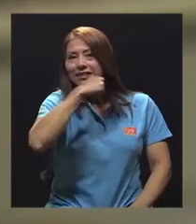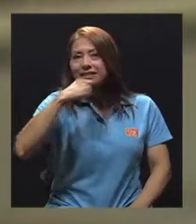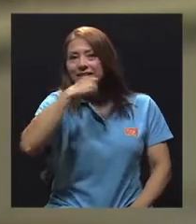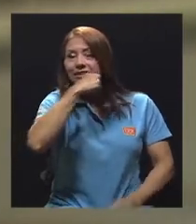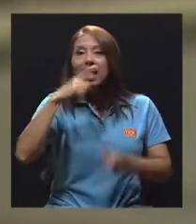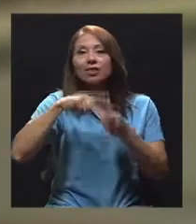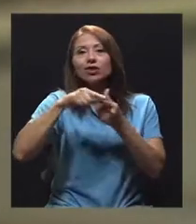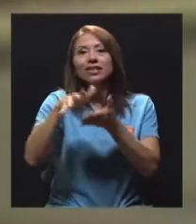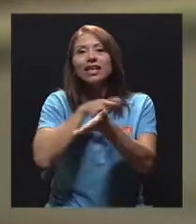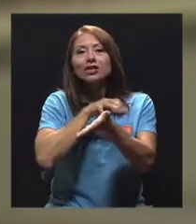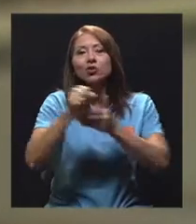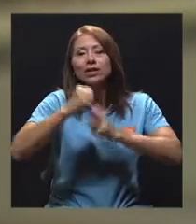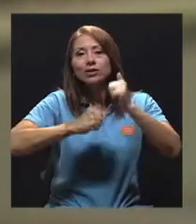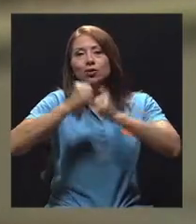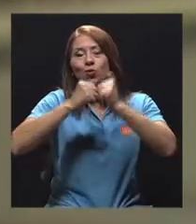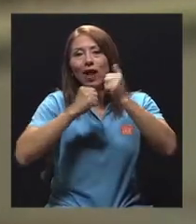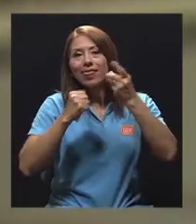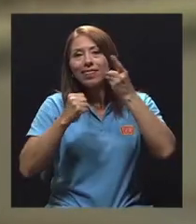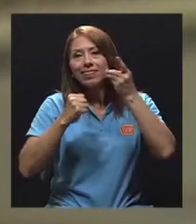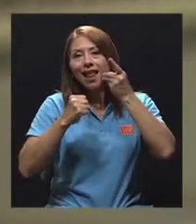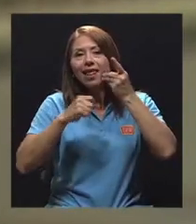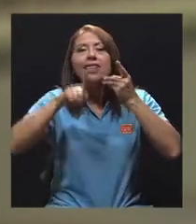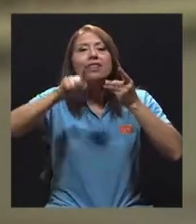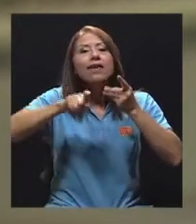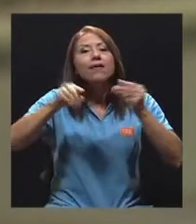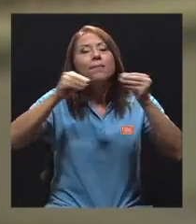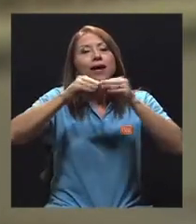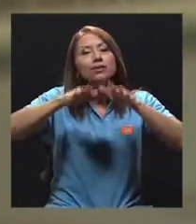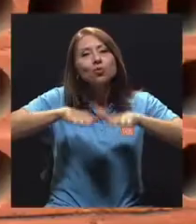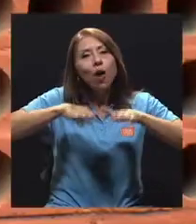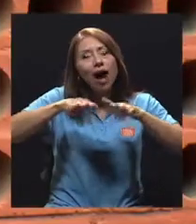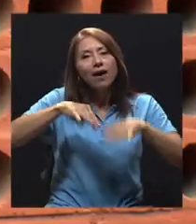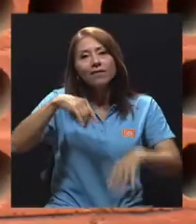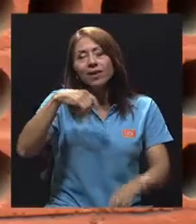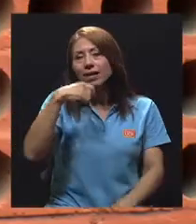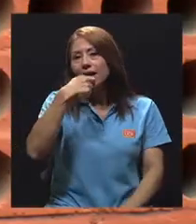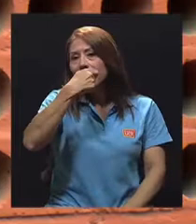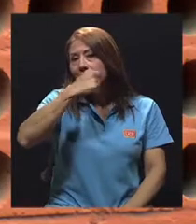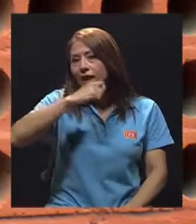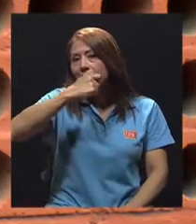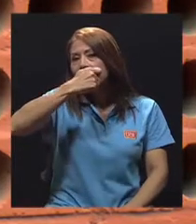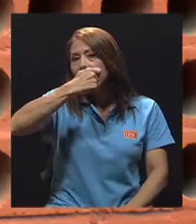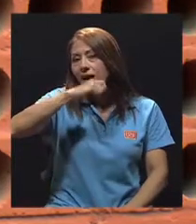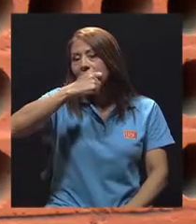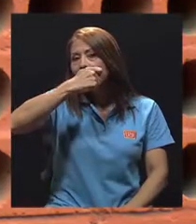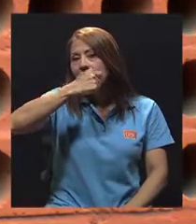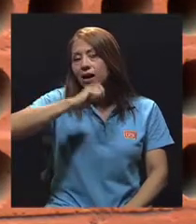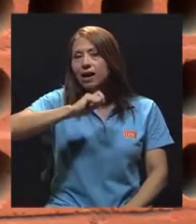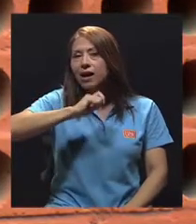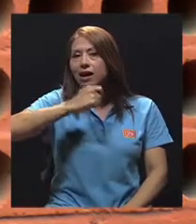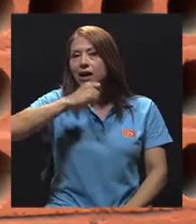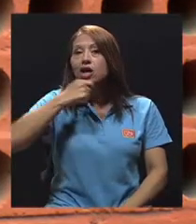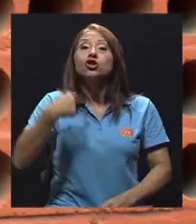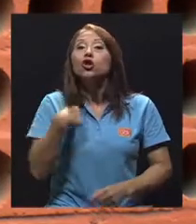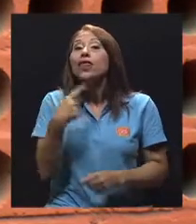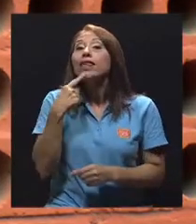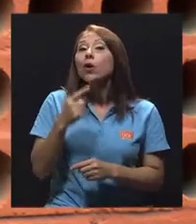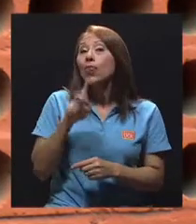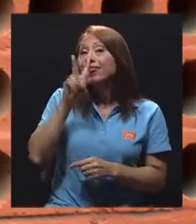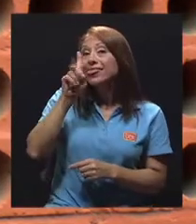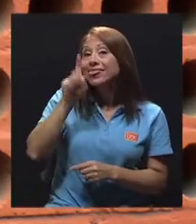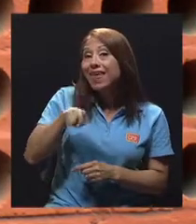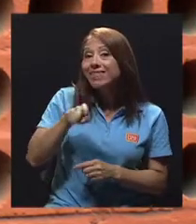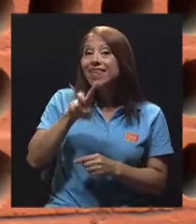estructura dental. Uh-huh. El cepillado debe ser más suave, ¿verdad? Y no agarrar, yo les digo, usted tiene que agarrar 2 dientes